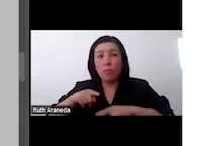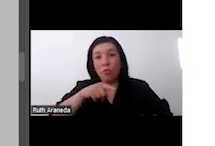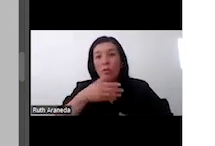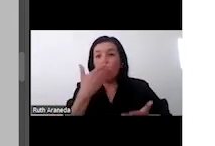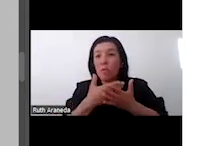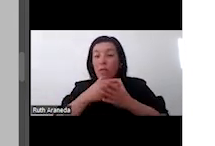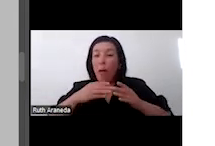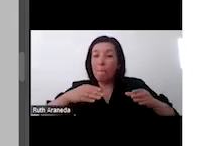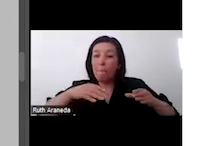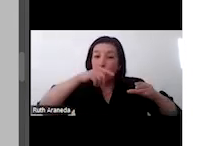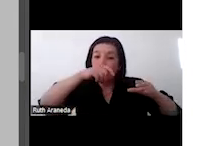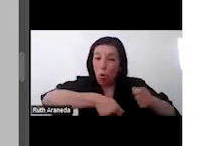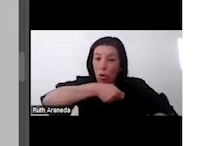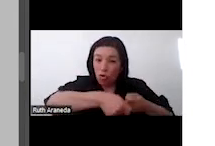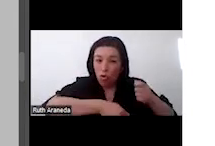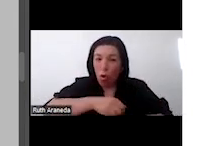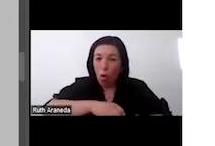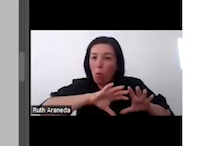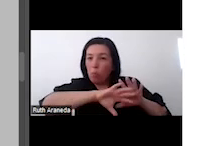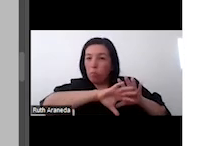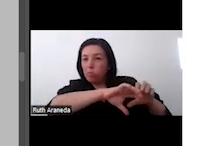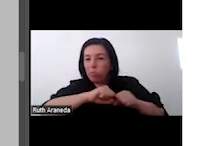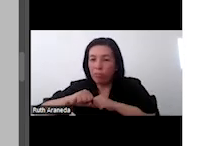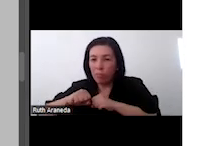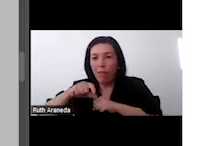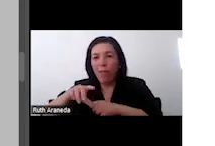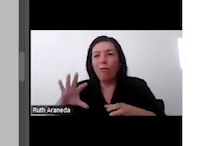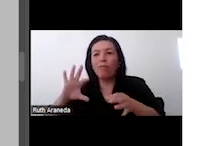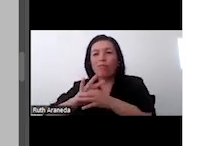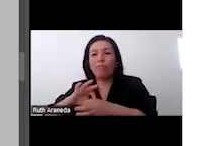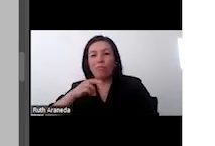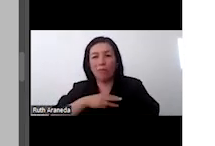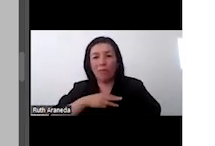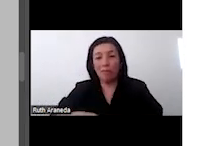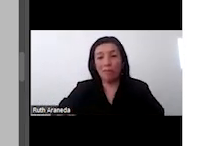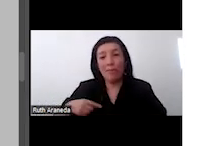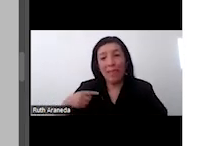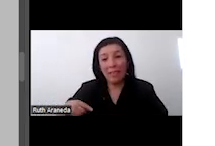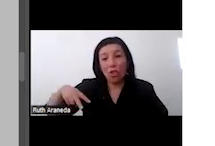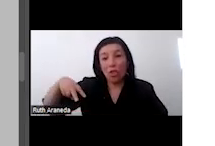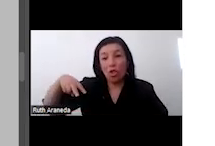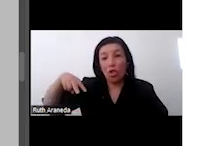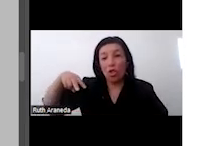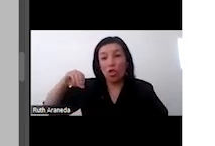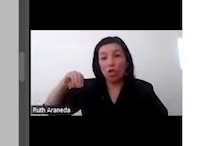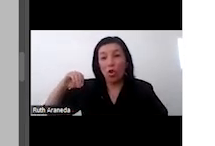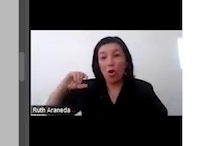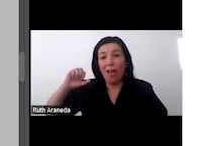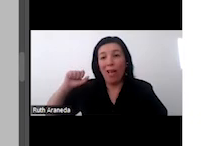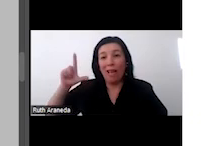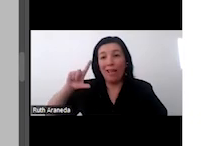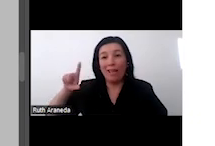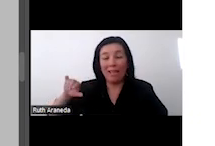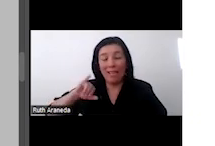American y lo conectaron a un pozo municipal. Da la particularidad de que allá en Nogales tiene pozo municipal para